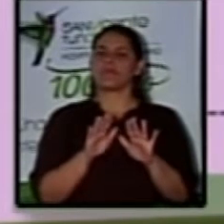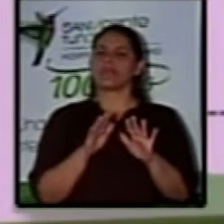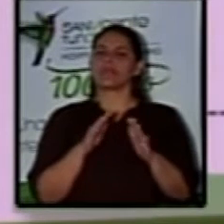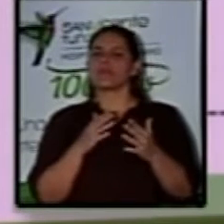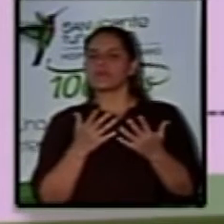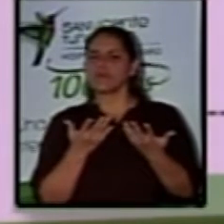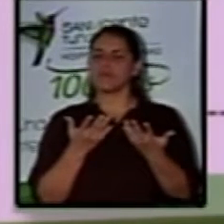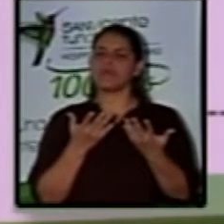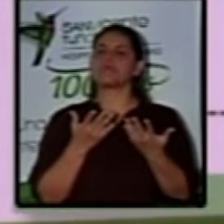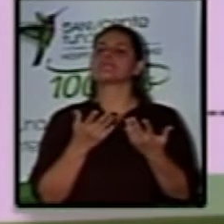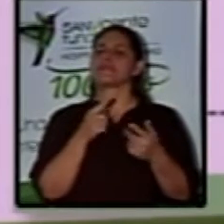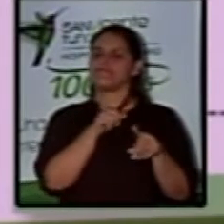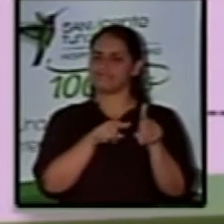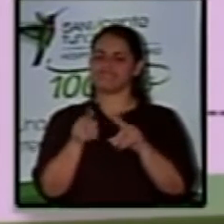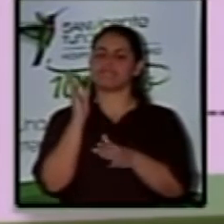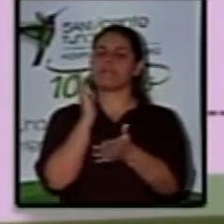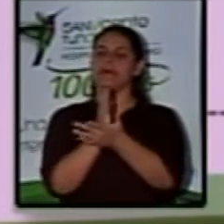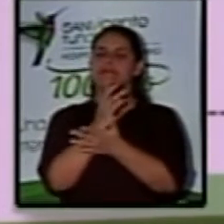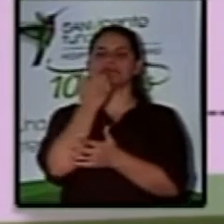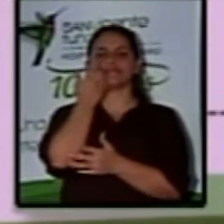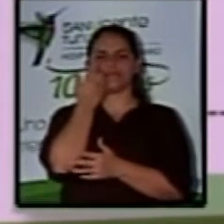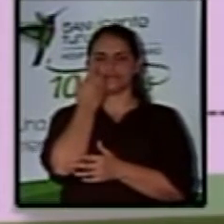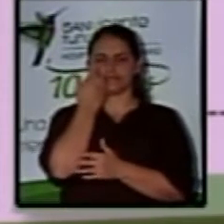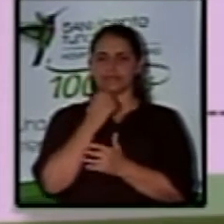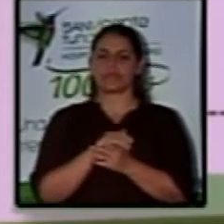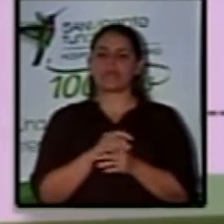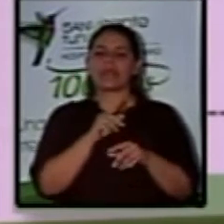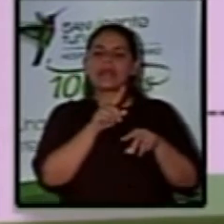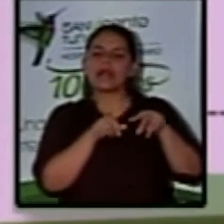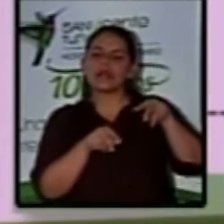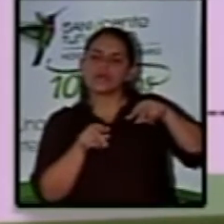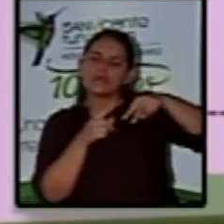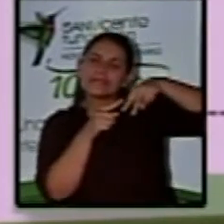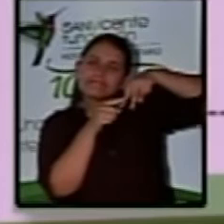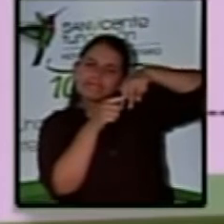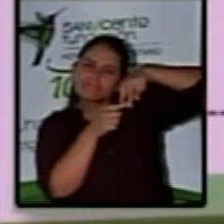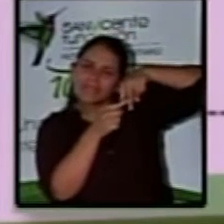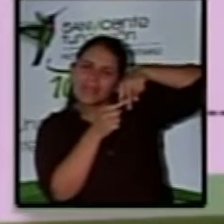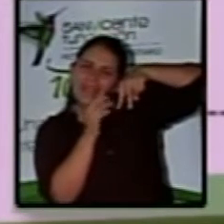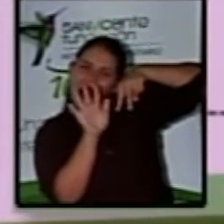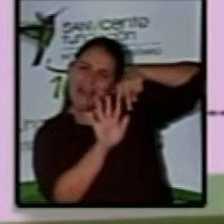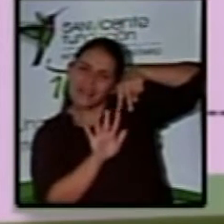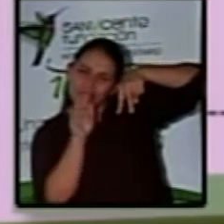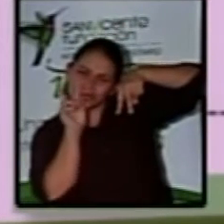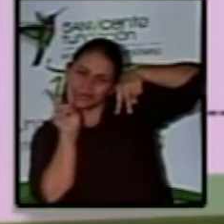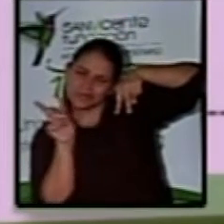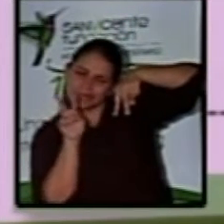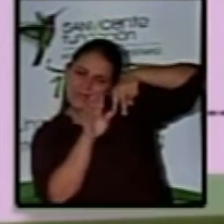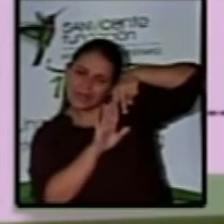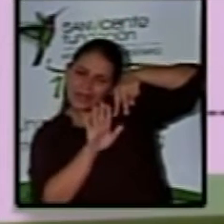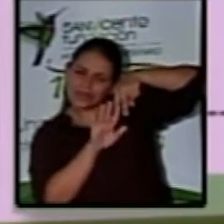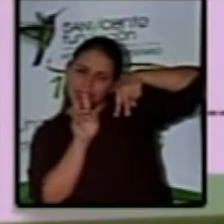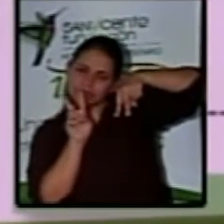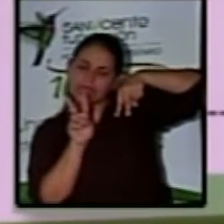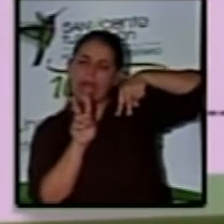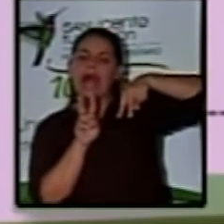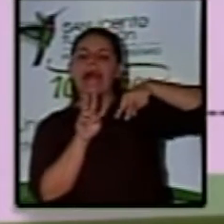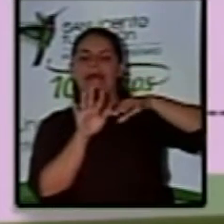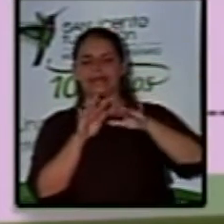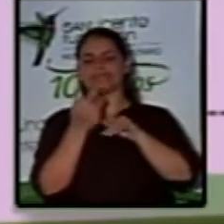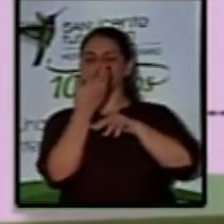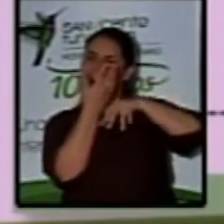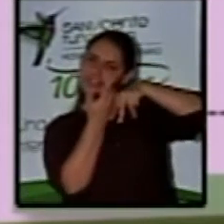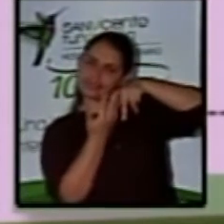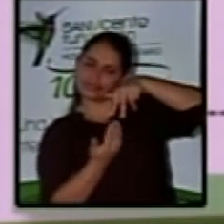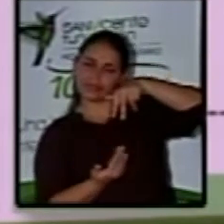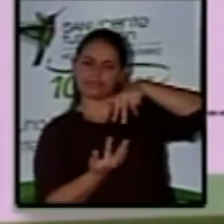alteración más importante de la enfermedad, porque estas valvulitas permiten que la sangre, la columna de